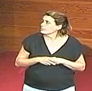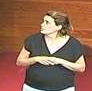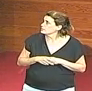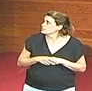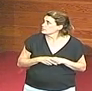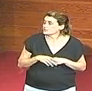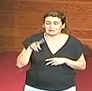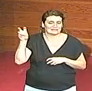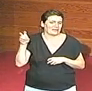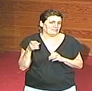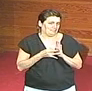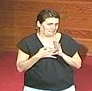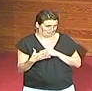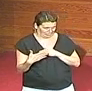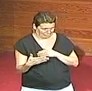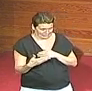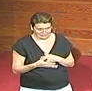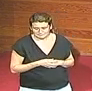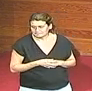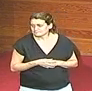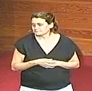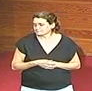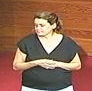de la precariedad.